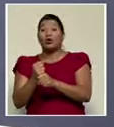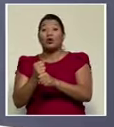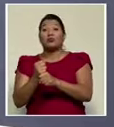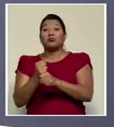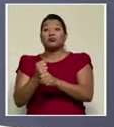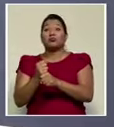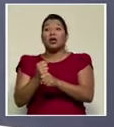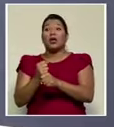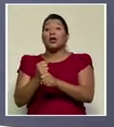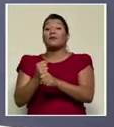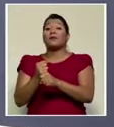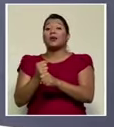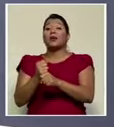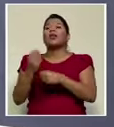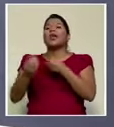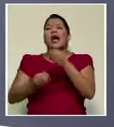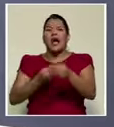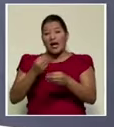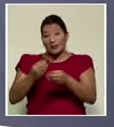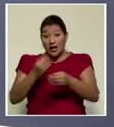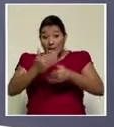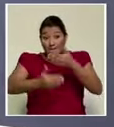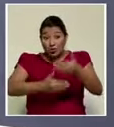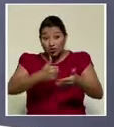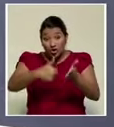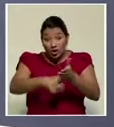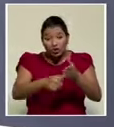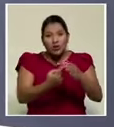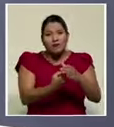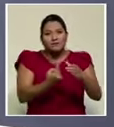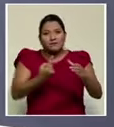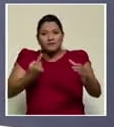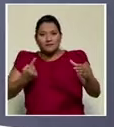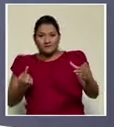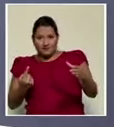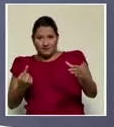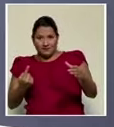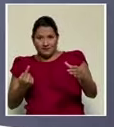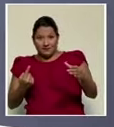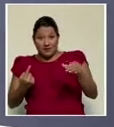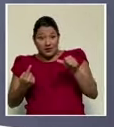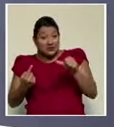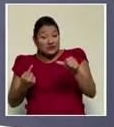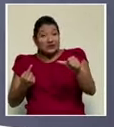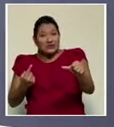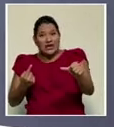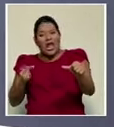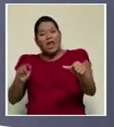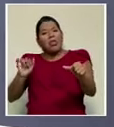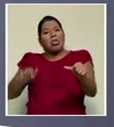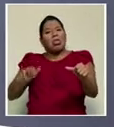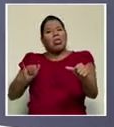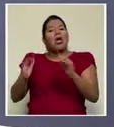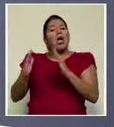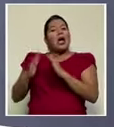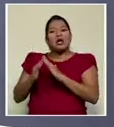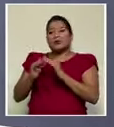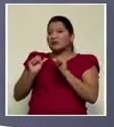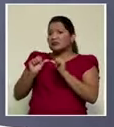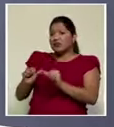su artículo 7. Frente a esa disyuntiva, que es una disyuntiva legal, que son las opciones